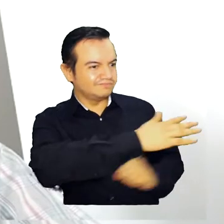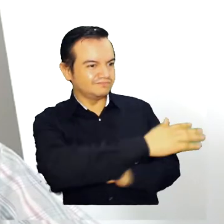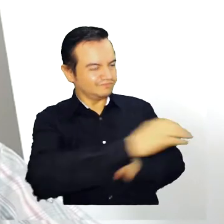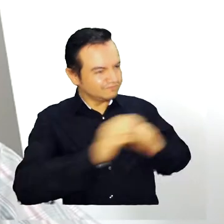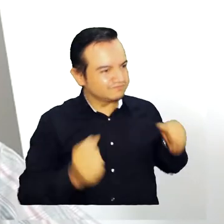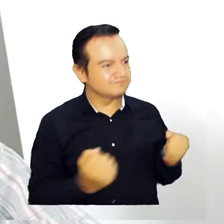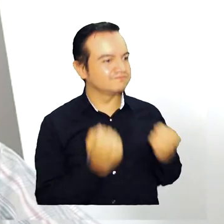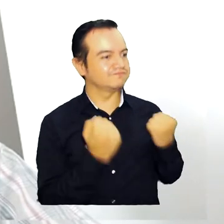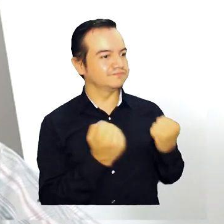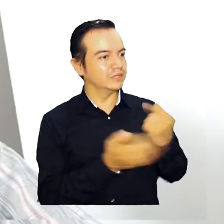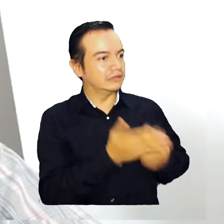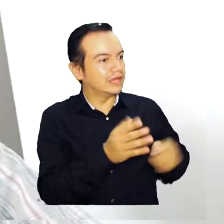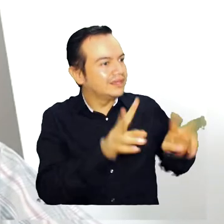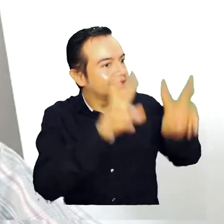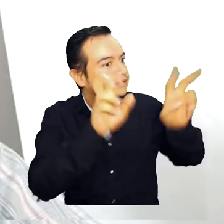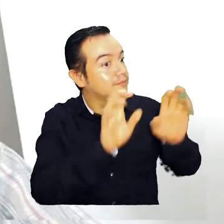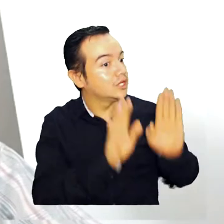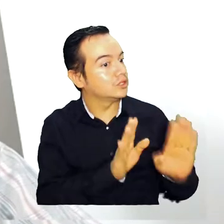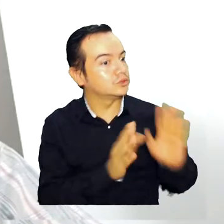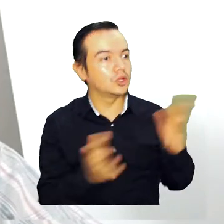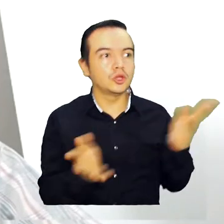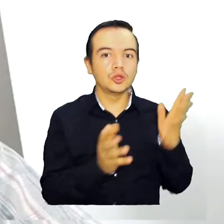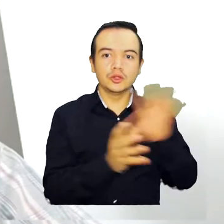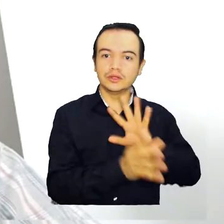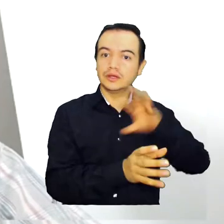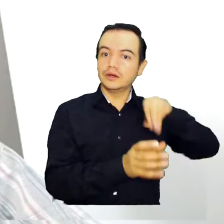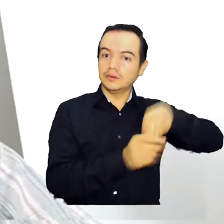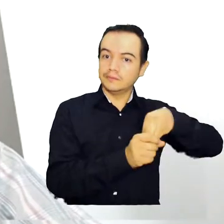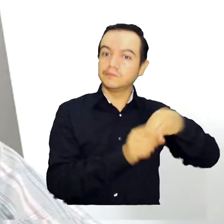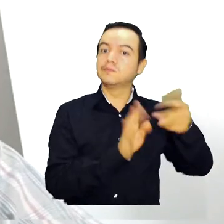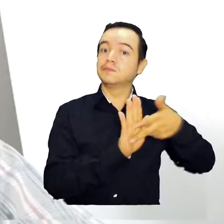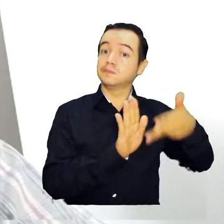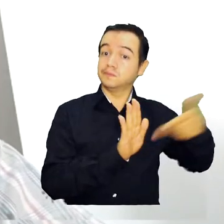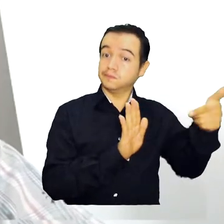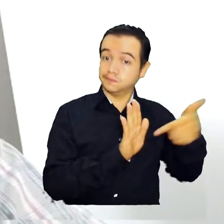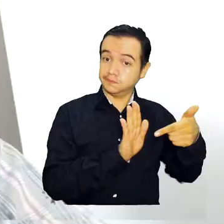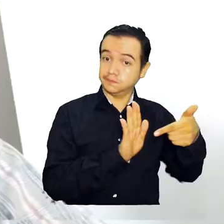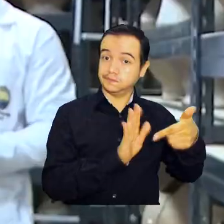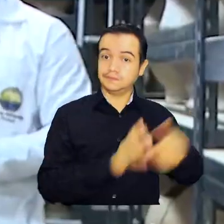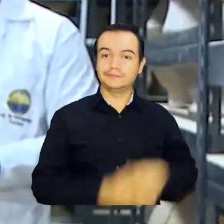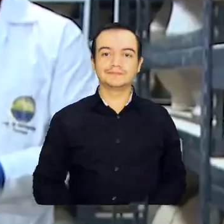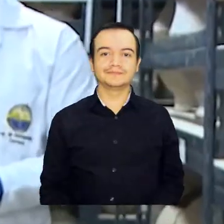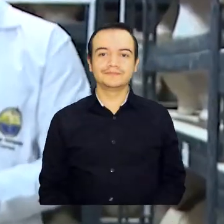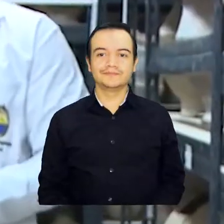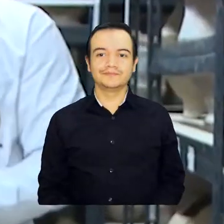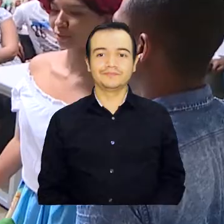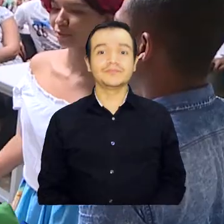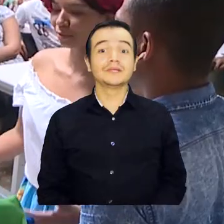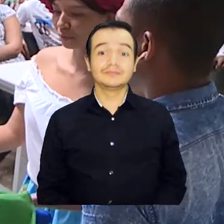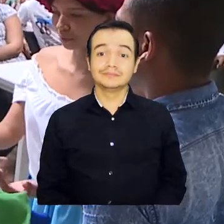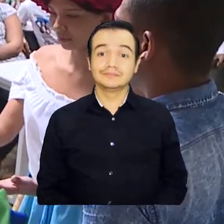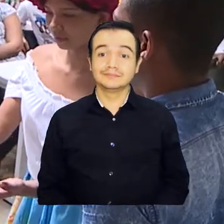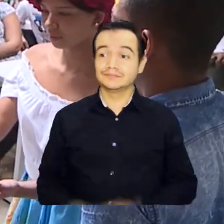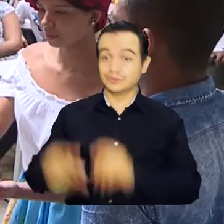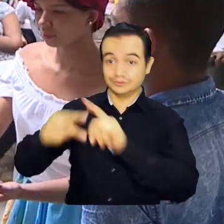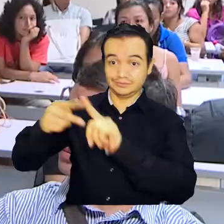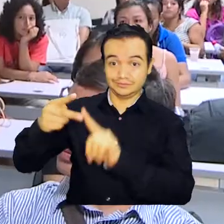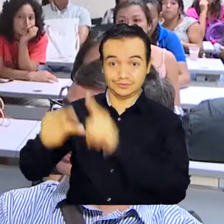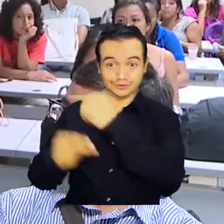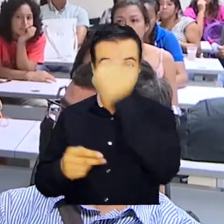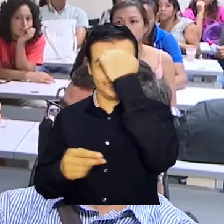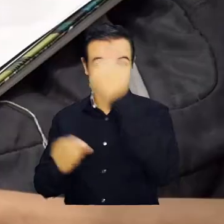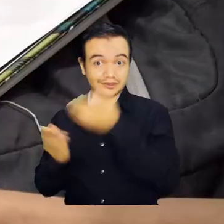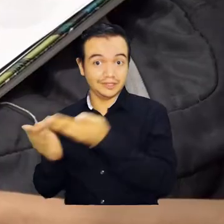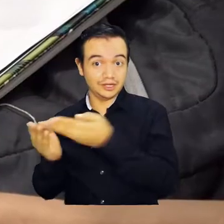fortalecer cada vez más temas que pues, son centrales y que están incluidos en la Constitución. Con la participación directa de